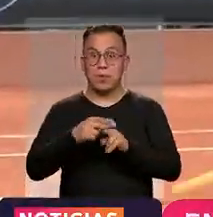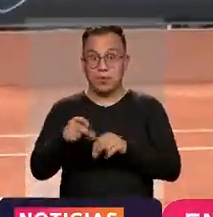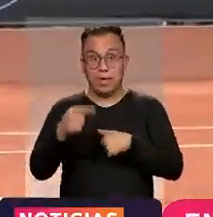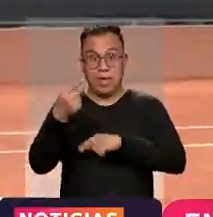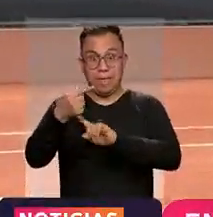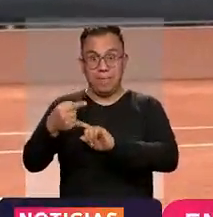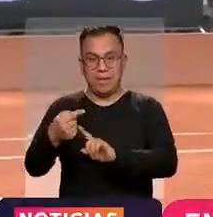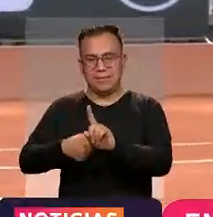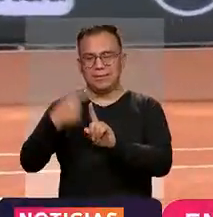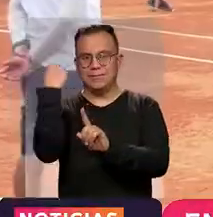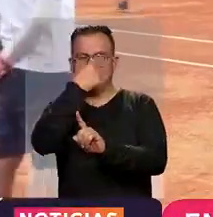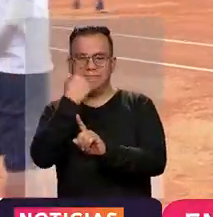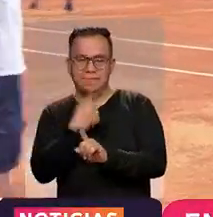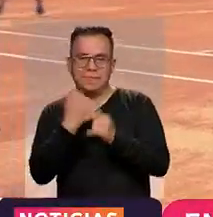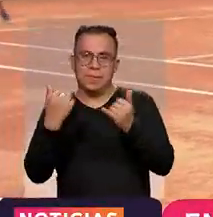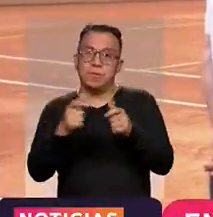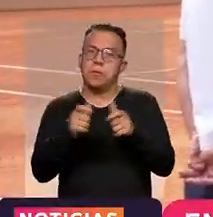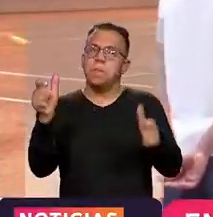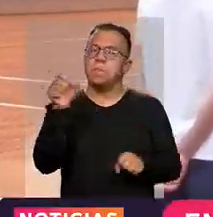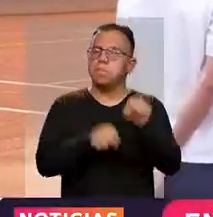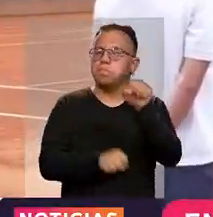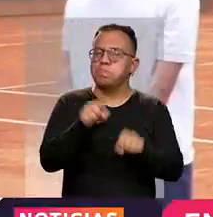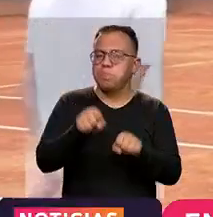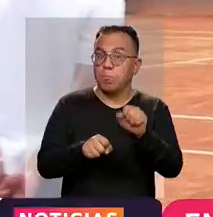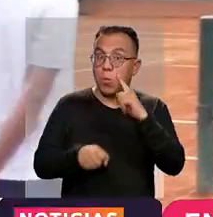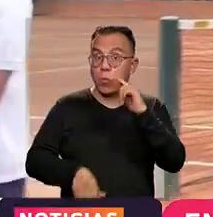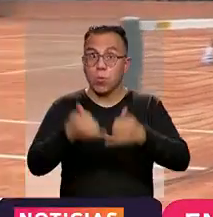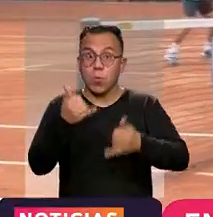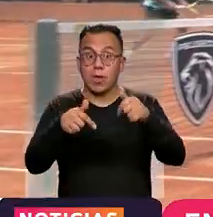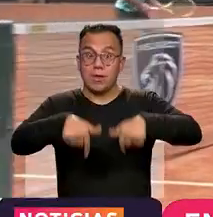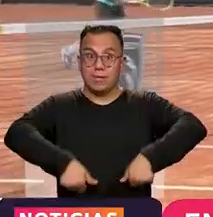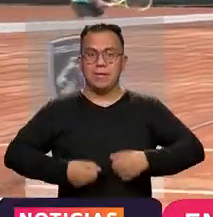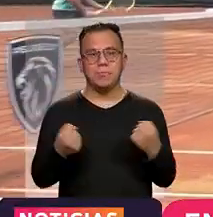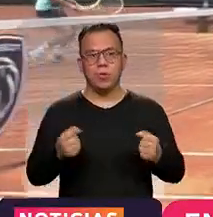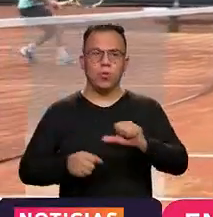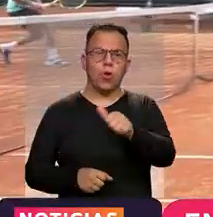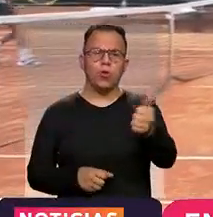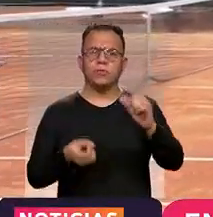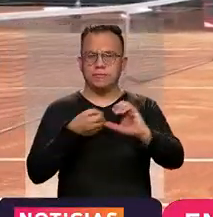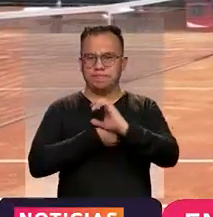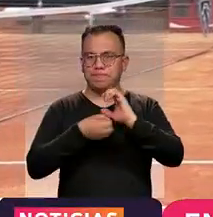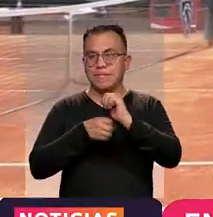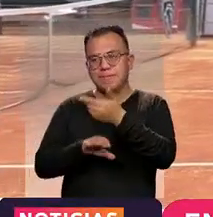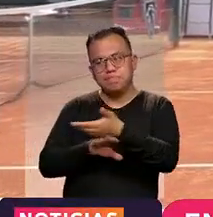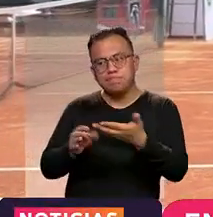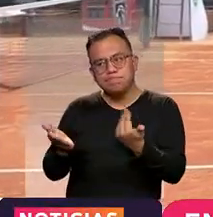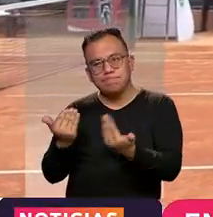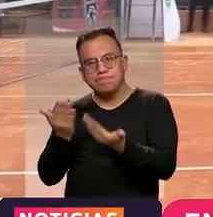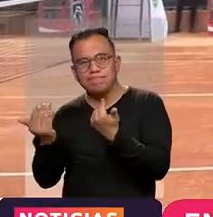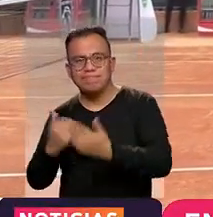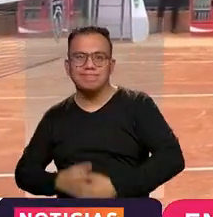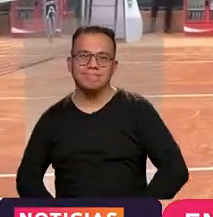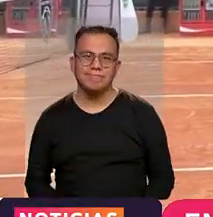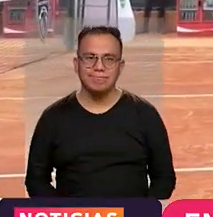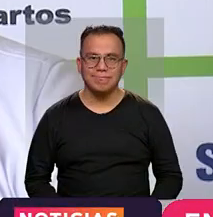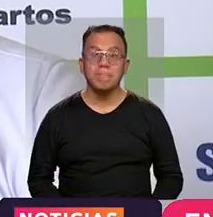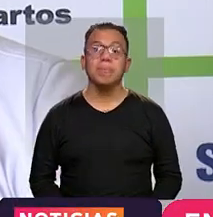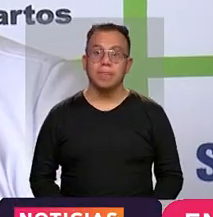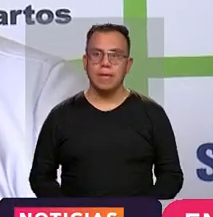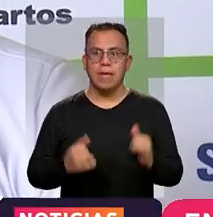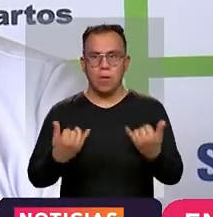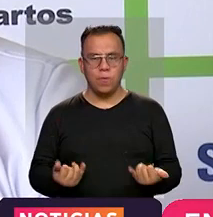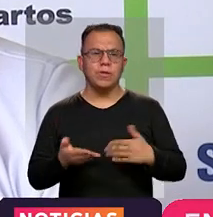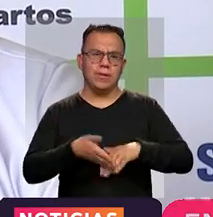mes de septiembre. Existe una alta posibilidad de que se juegue en Bogotá, pero hay otras ciudades pidiendo pista. Sé que Galán y Mejía los han